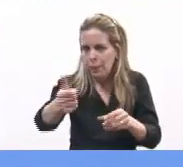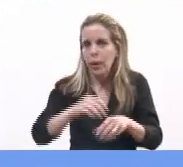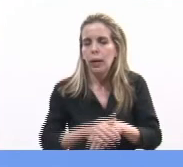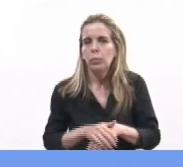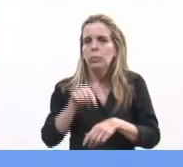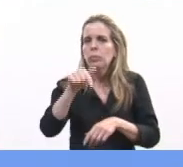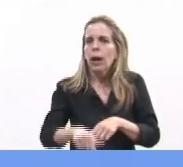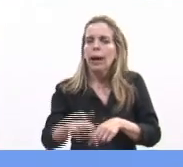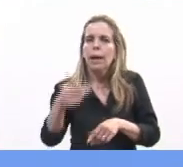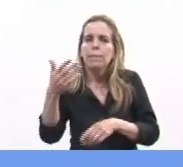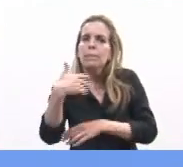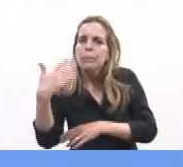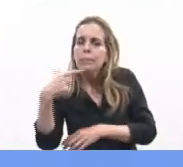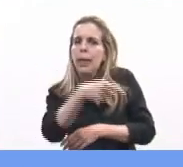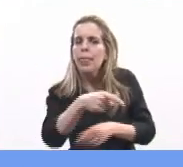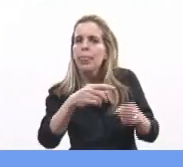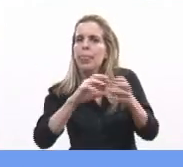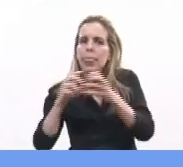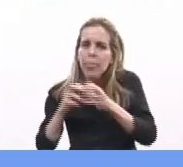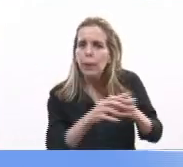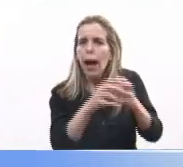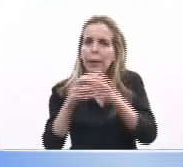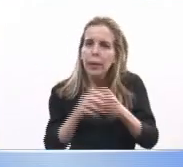recién escuchamos el debate de lo que significa